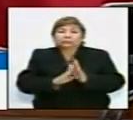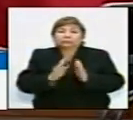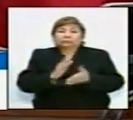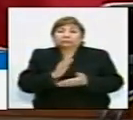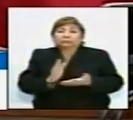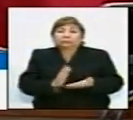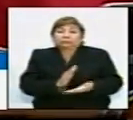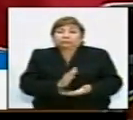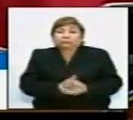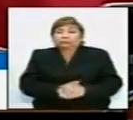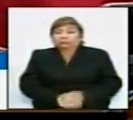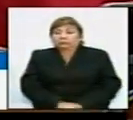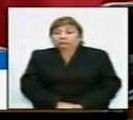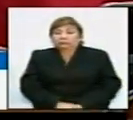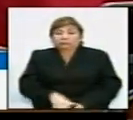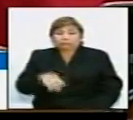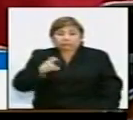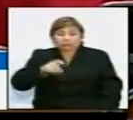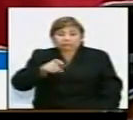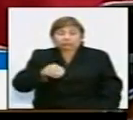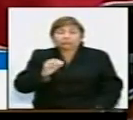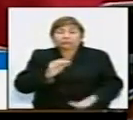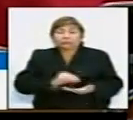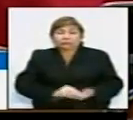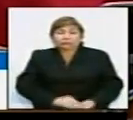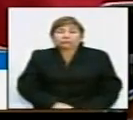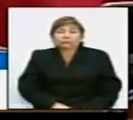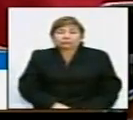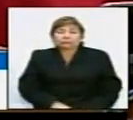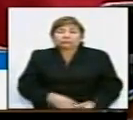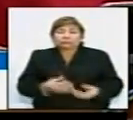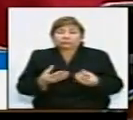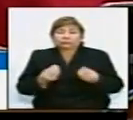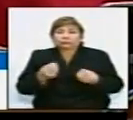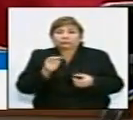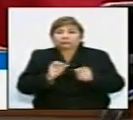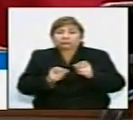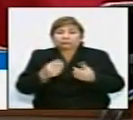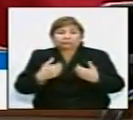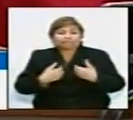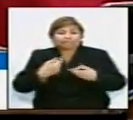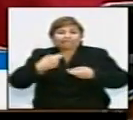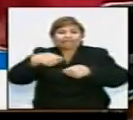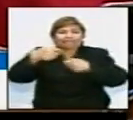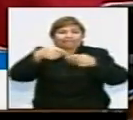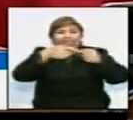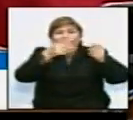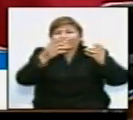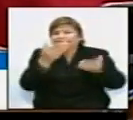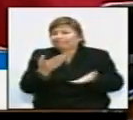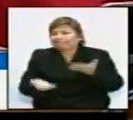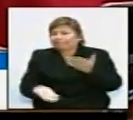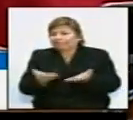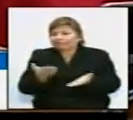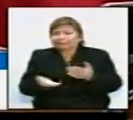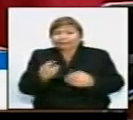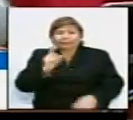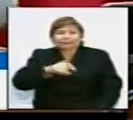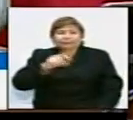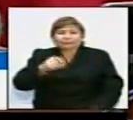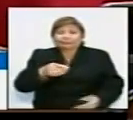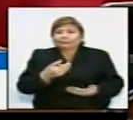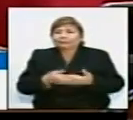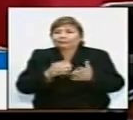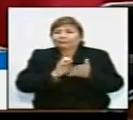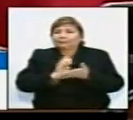problema. Necesitamos, además, que la mayoría del personal esté en campo, donde estén las necesidades, y